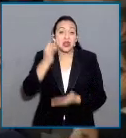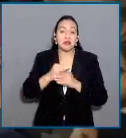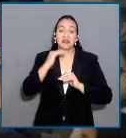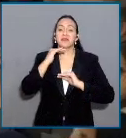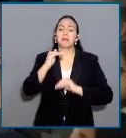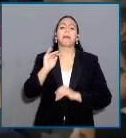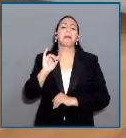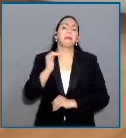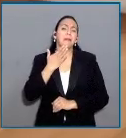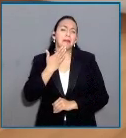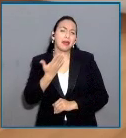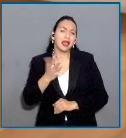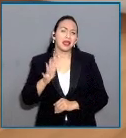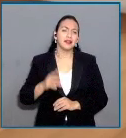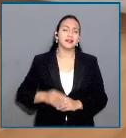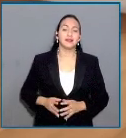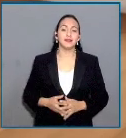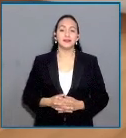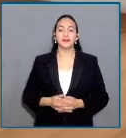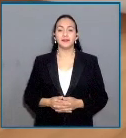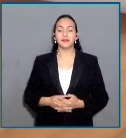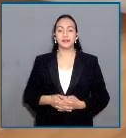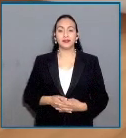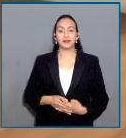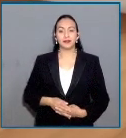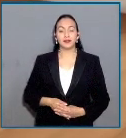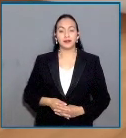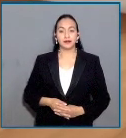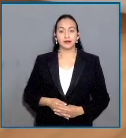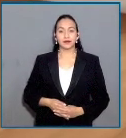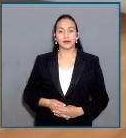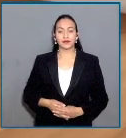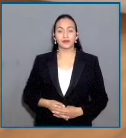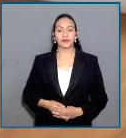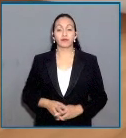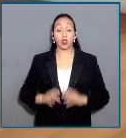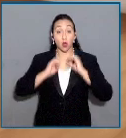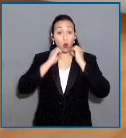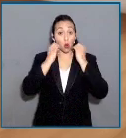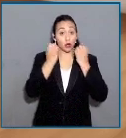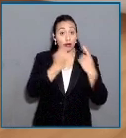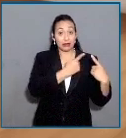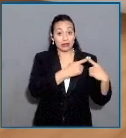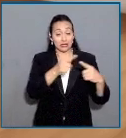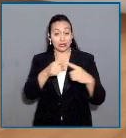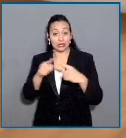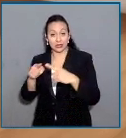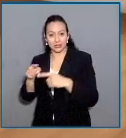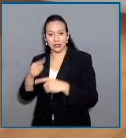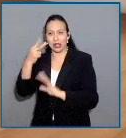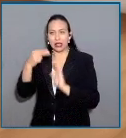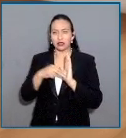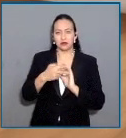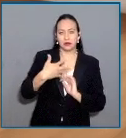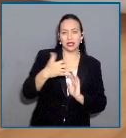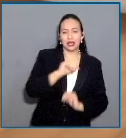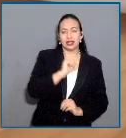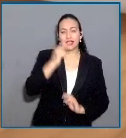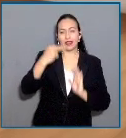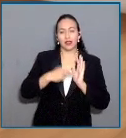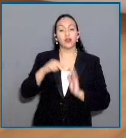Carlos González. Y de acuerdo con organizaciones civiles, de 2015 a 2023 se